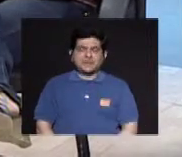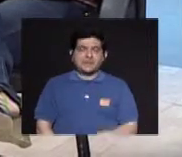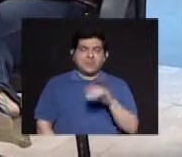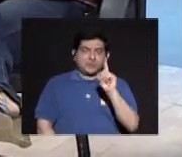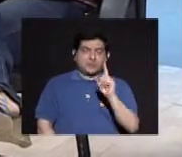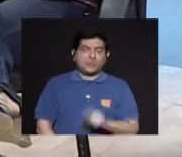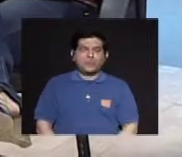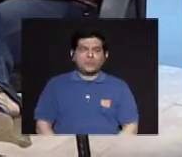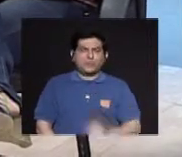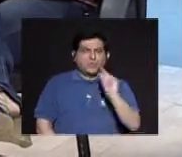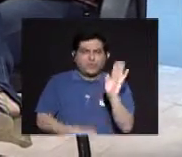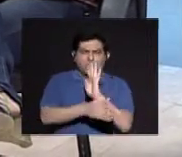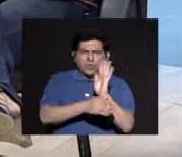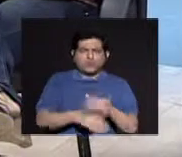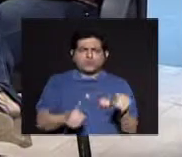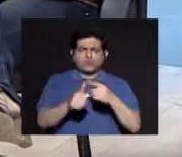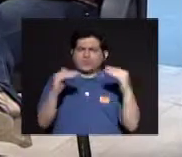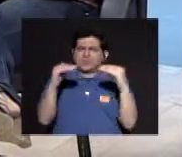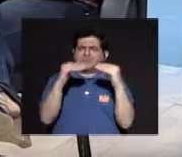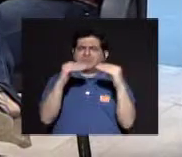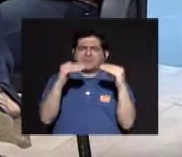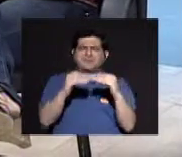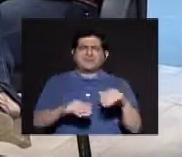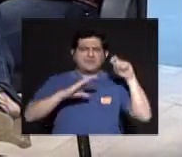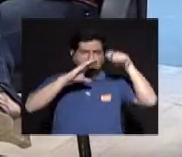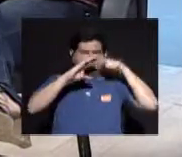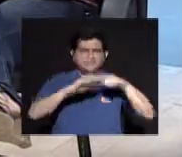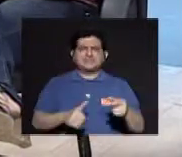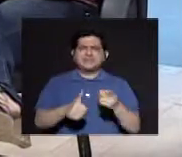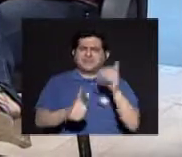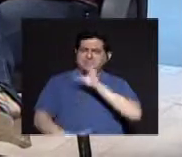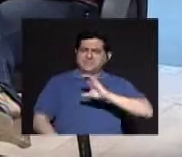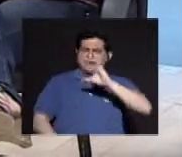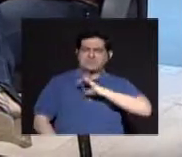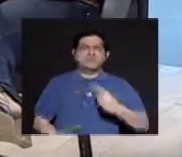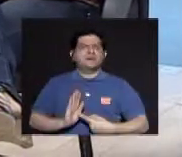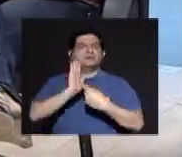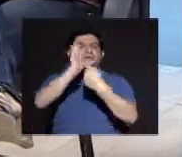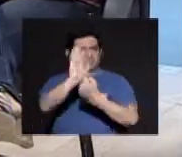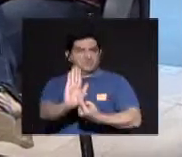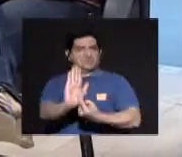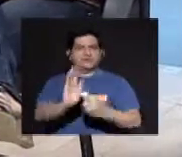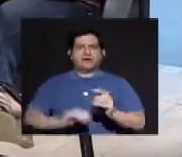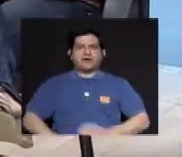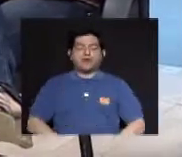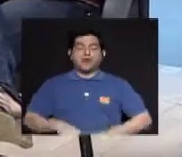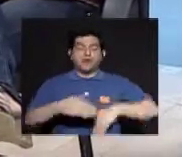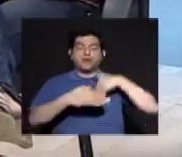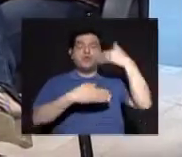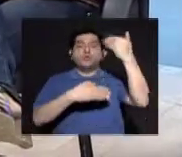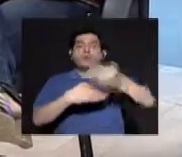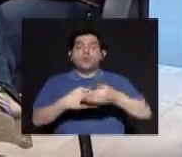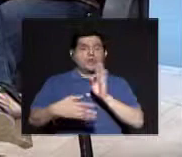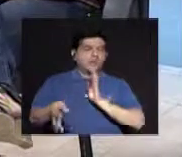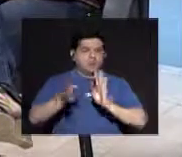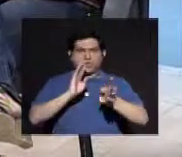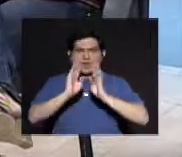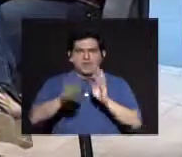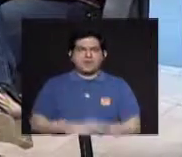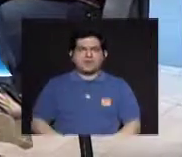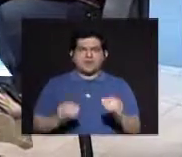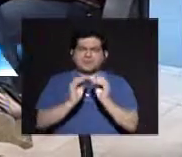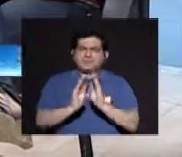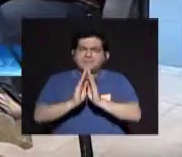primer nivel cinematográfico, de primera calidad. Lo vamos a presentar y posteriormente conversaremos